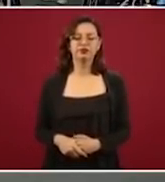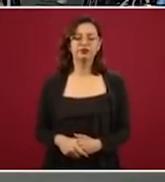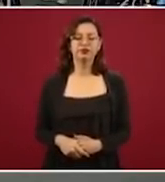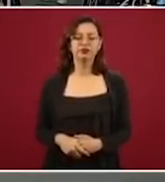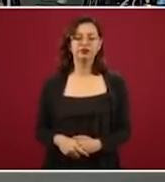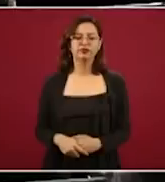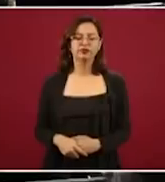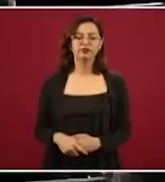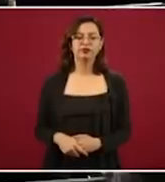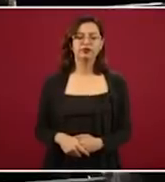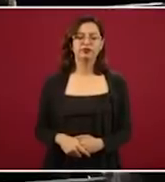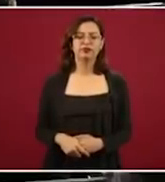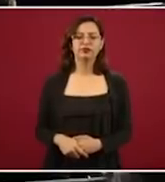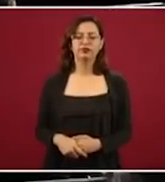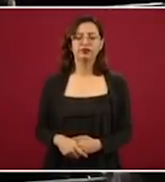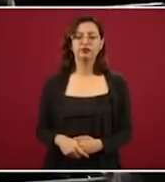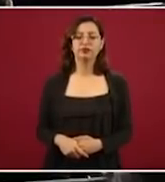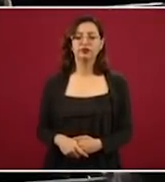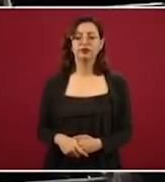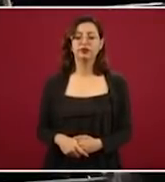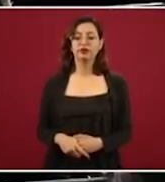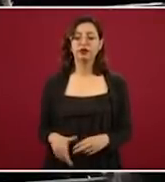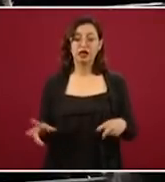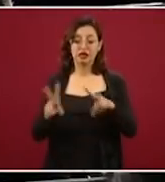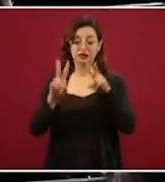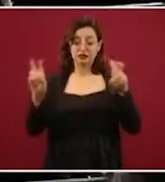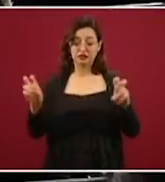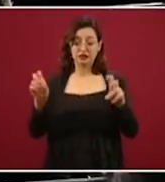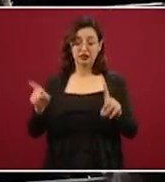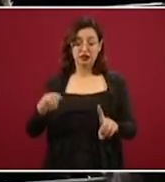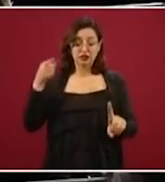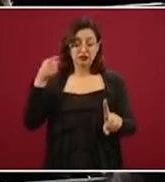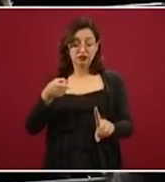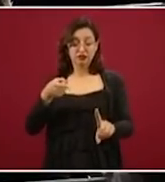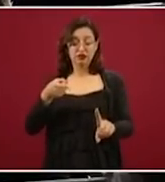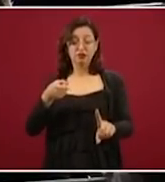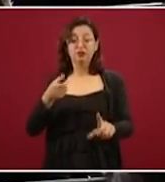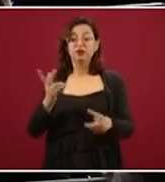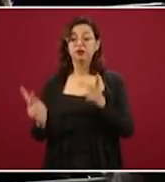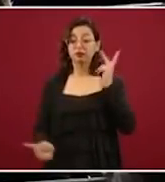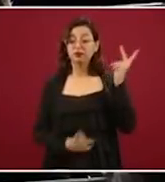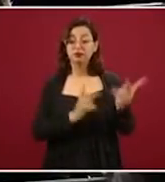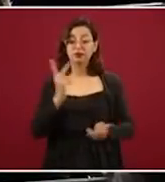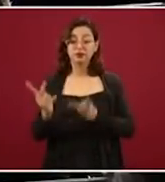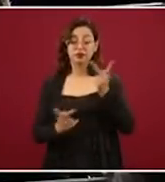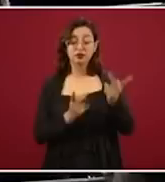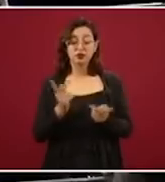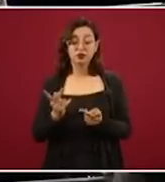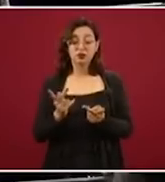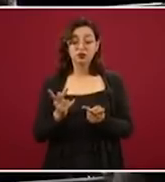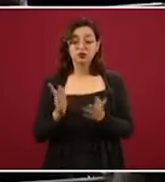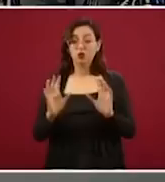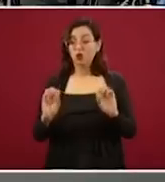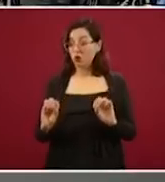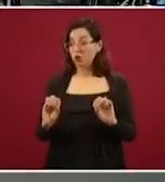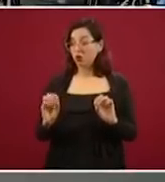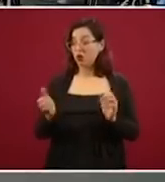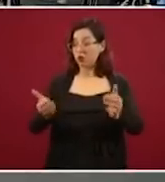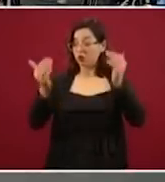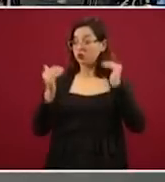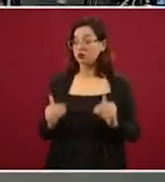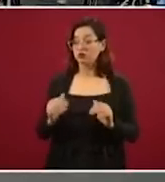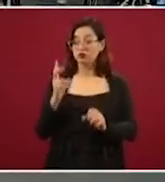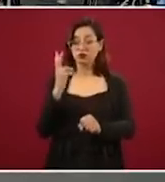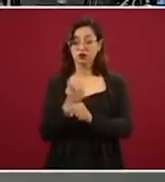No sé si sobre este tema hay preguntas. Pasamos al segundo